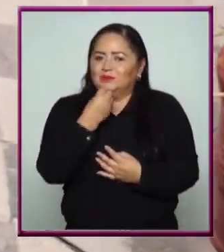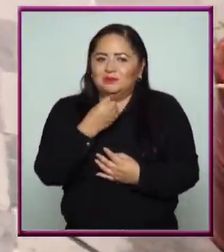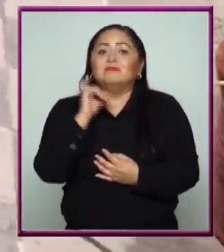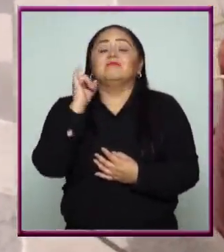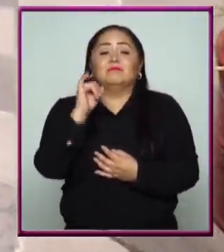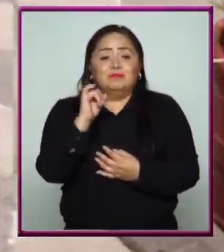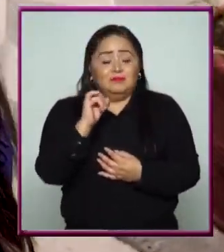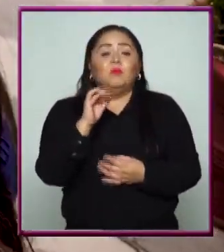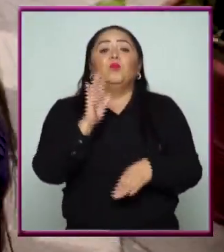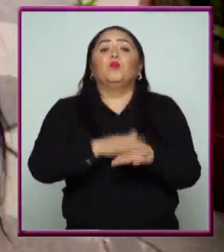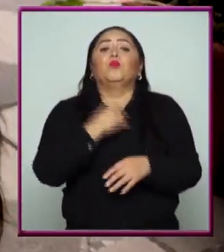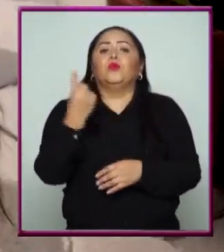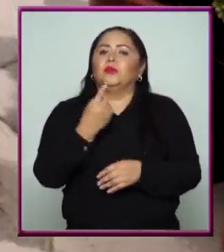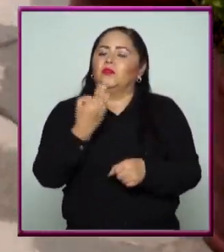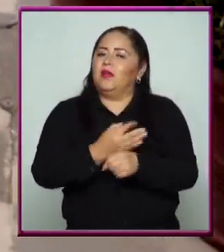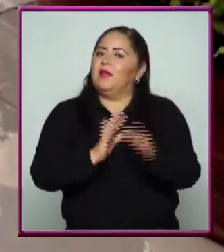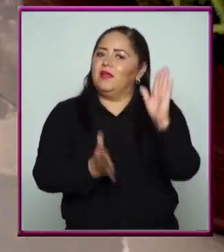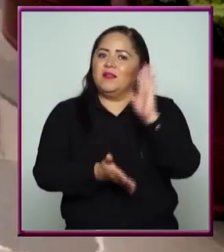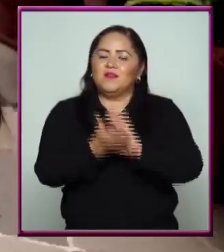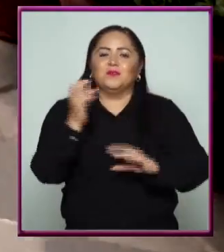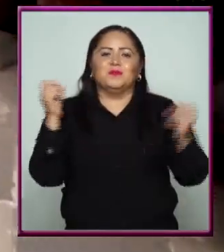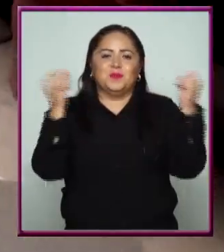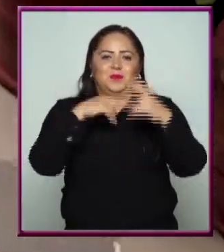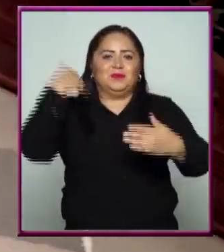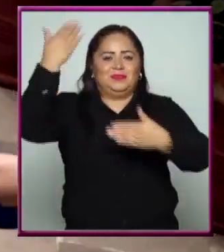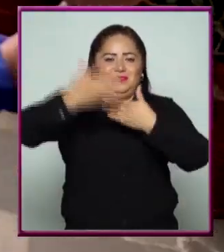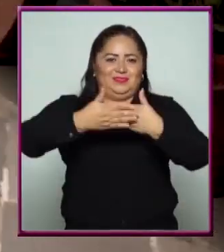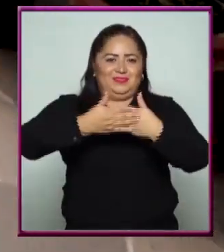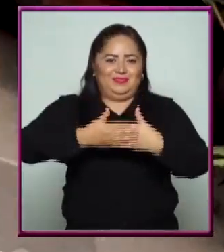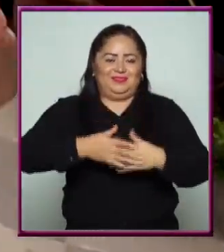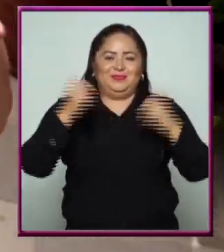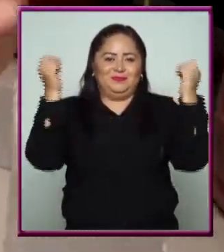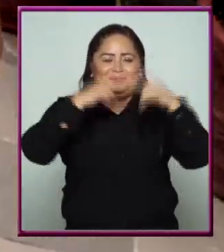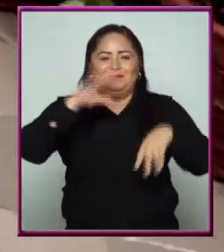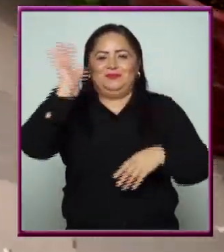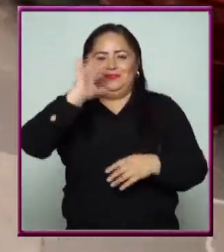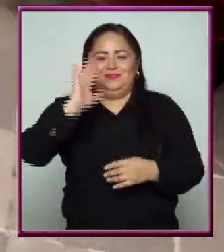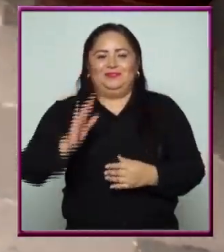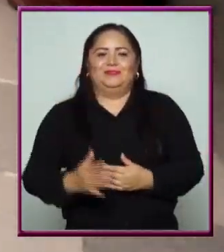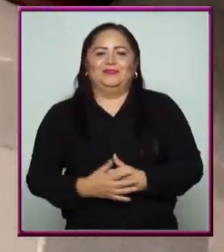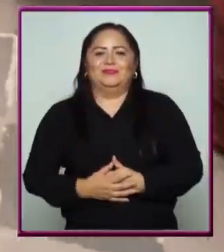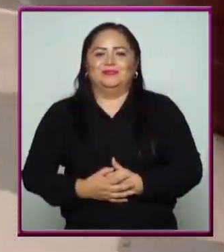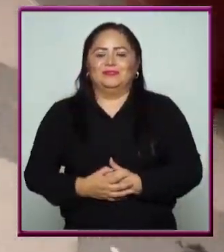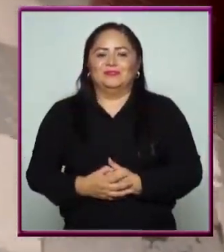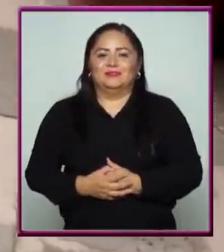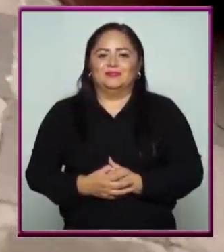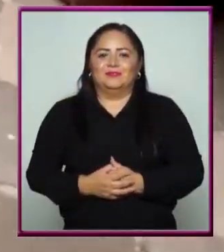Sí, concluyente porque nos vamos. Nos vemos en la siguiente emisión. ¡Nos vemos! ¡Adiós!